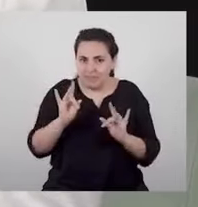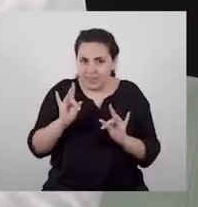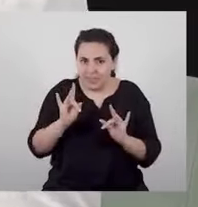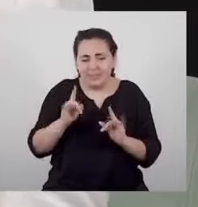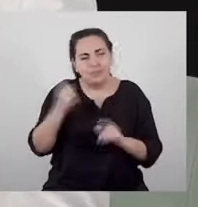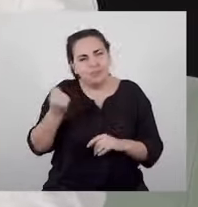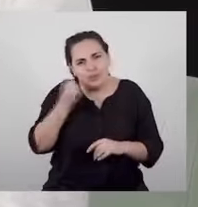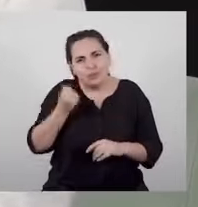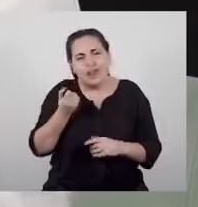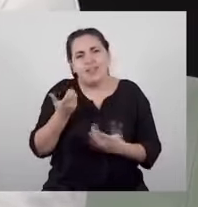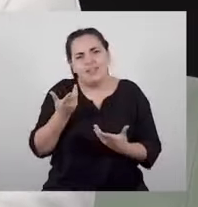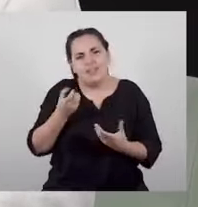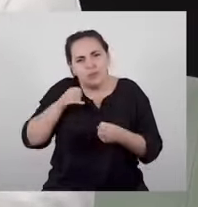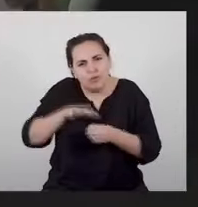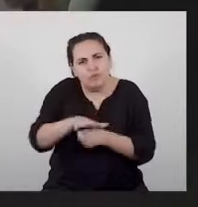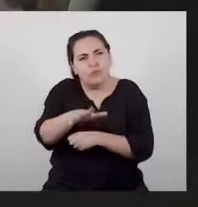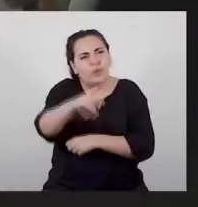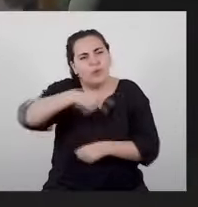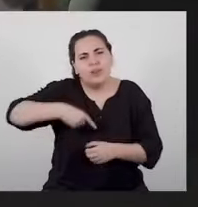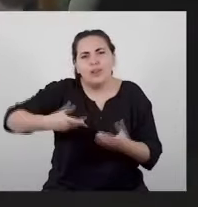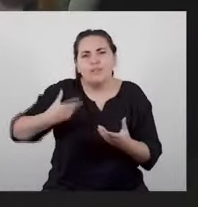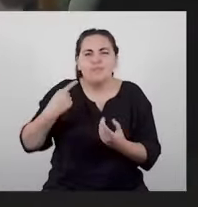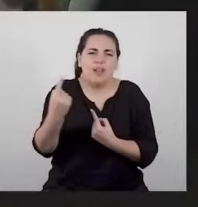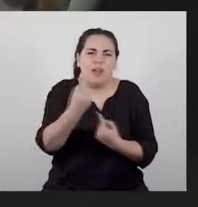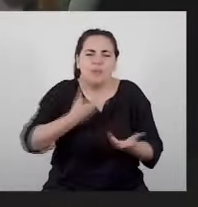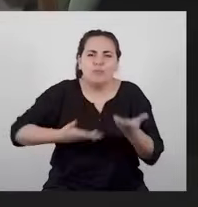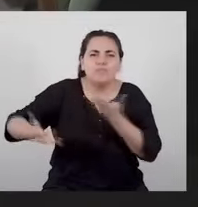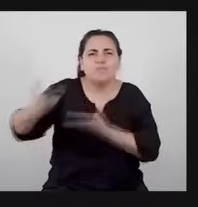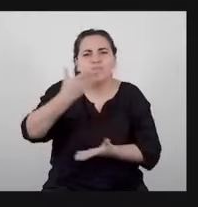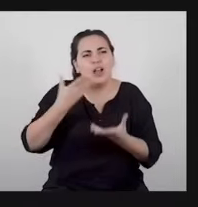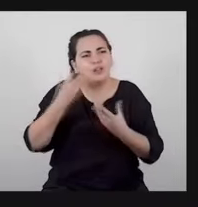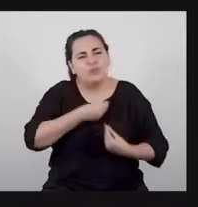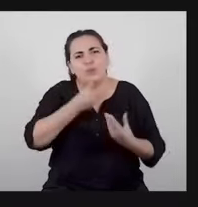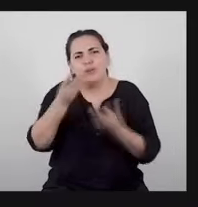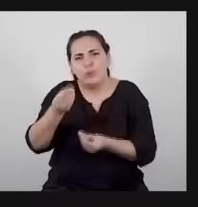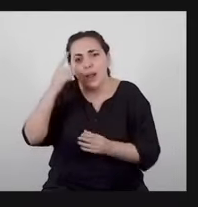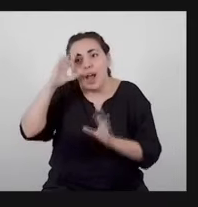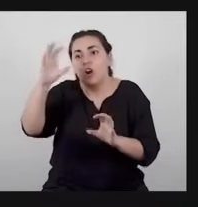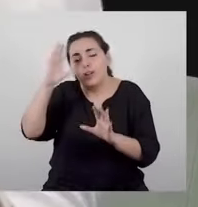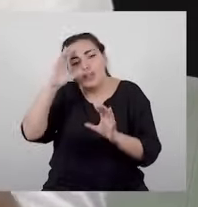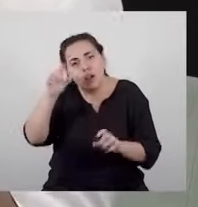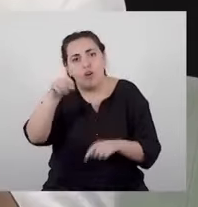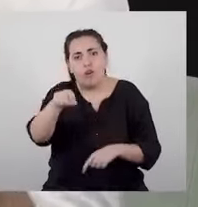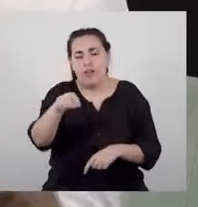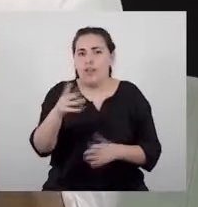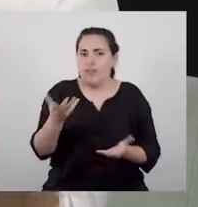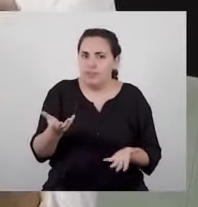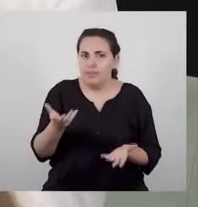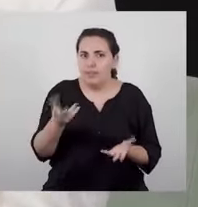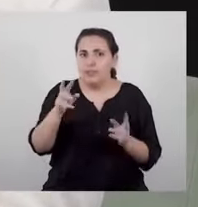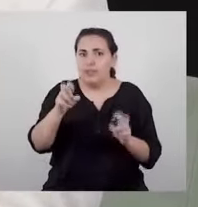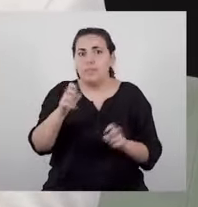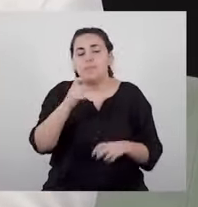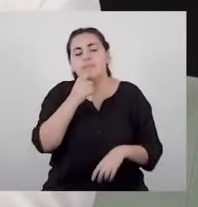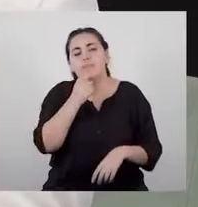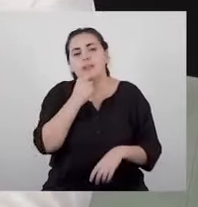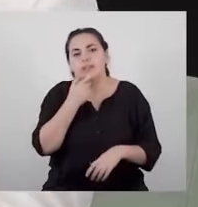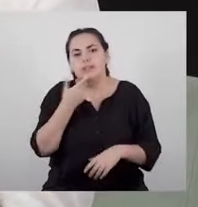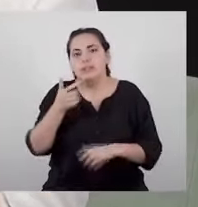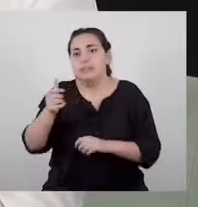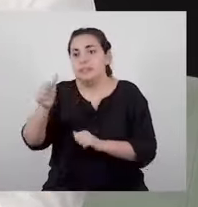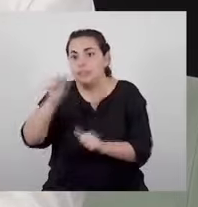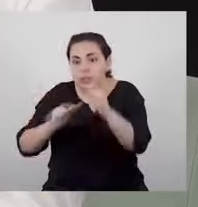demás a ver ayudémonos entre todos a recordarnos que si hoy elijo volver a tomar y sé que